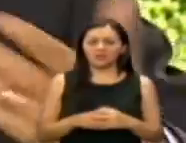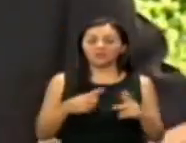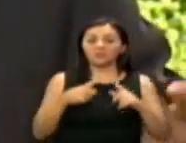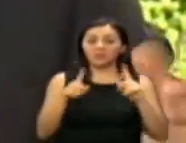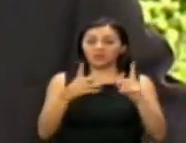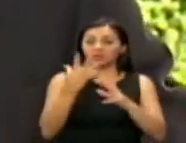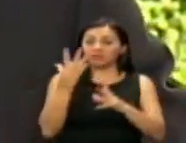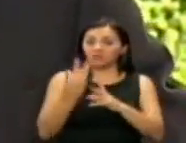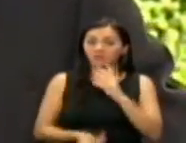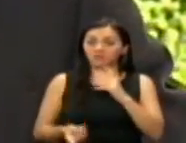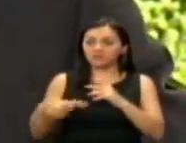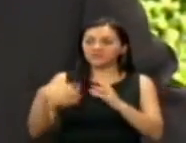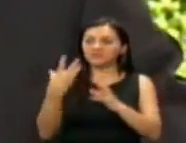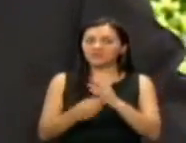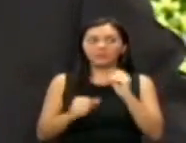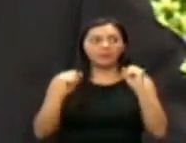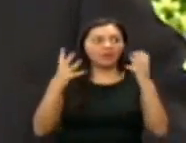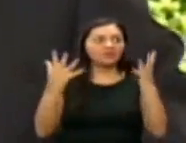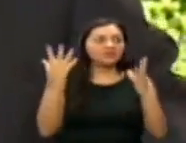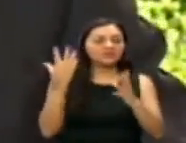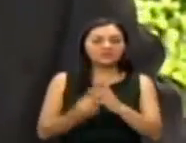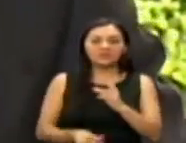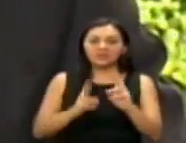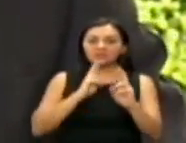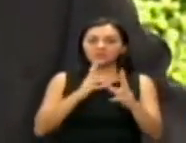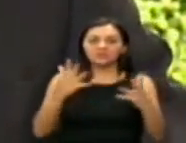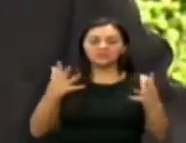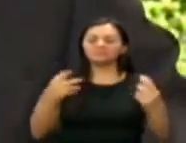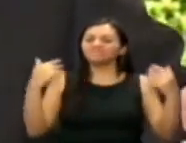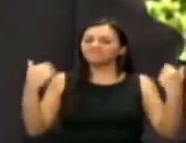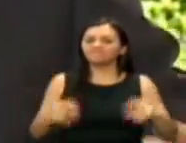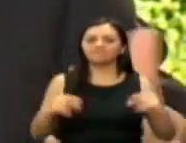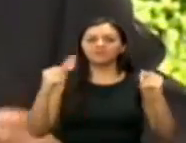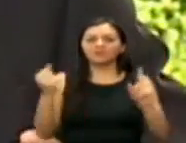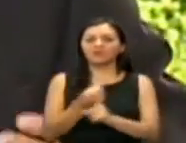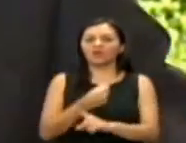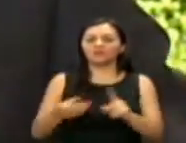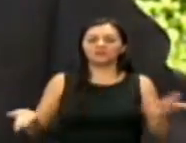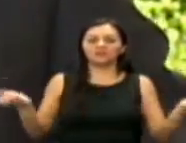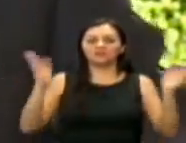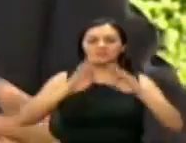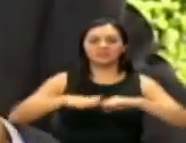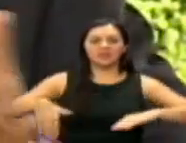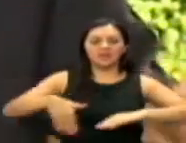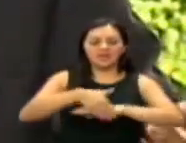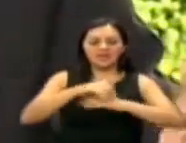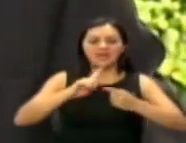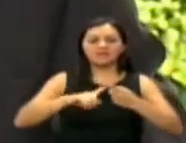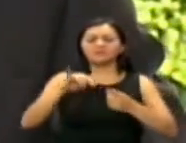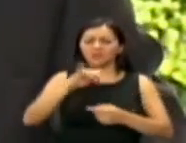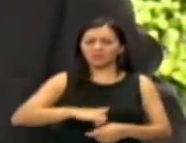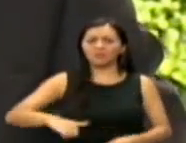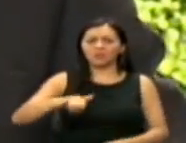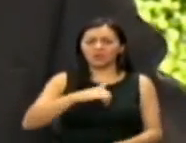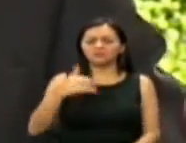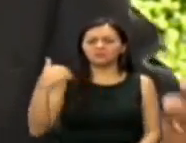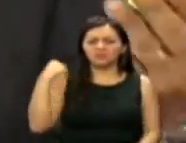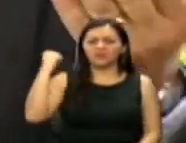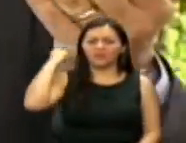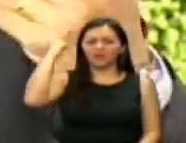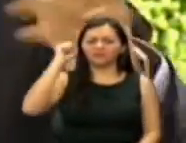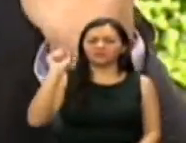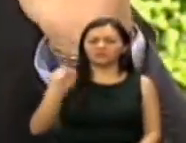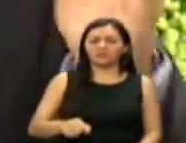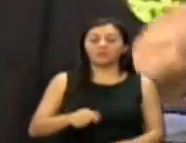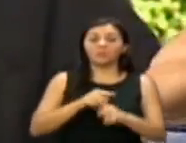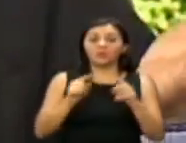frustración, entonces recurren a la violencia, y lo que hicieron fue cerrar carretera. Una cosa es que alguien proteste. En democracia todos tenemos el derecho, más aún